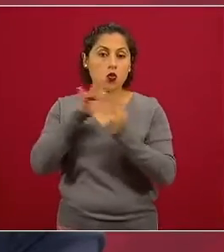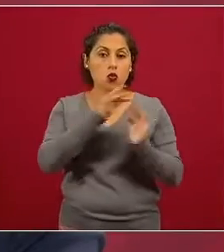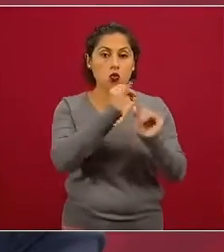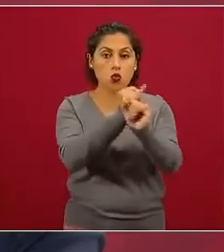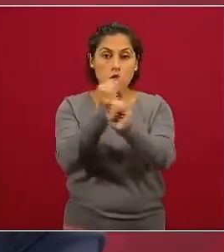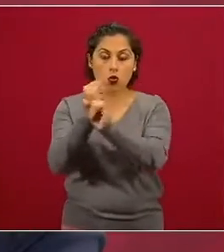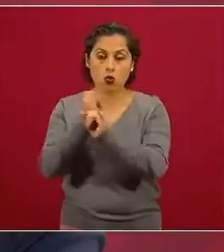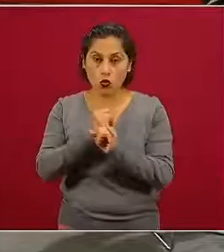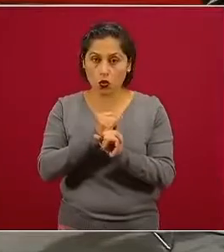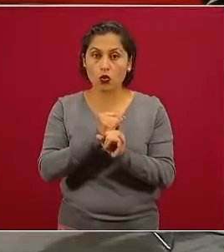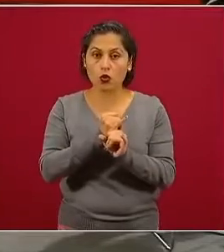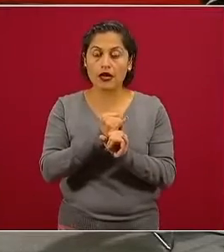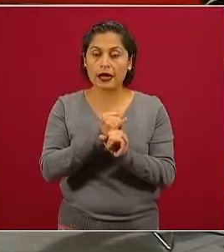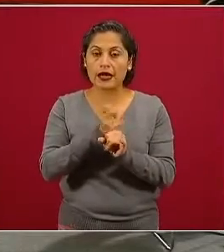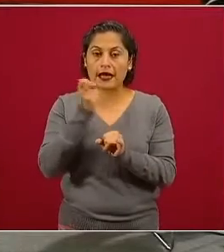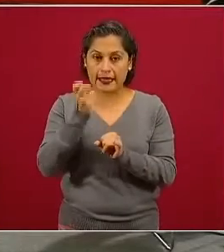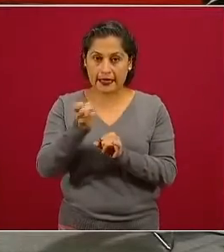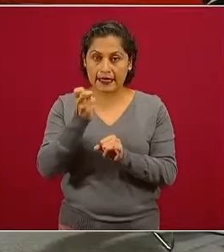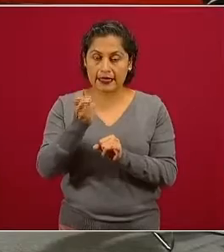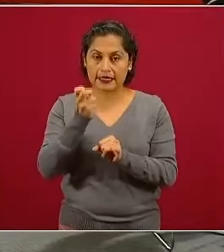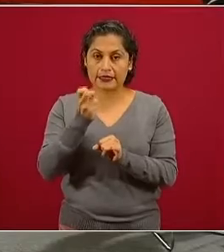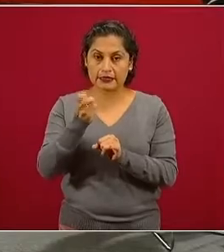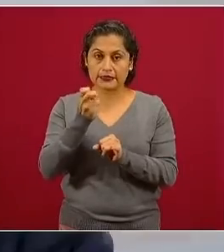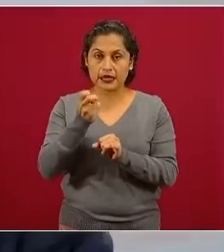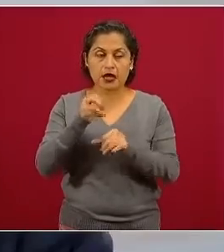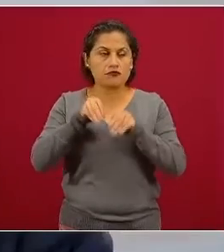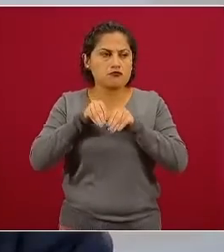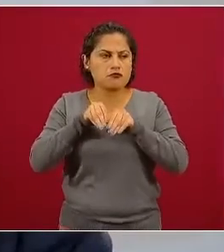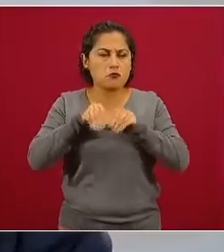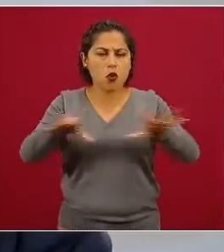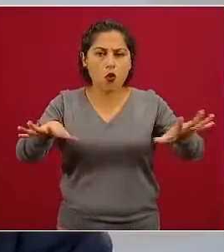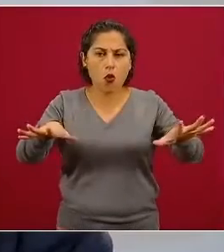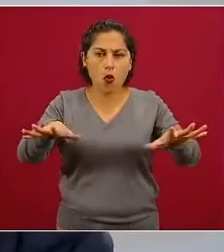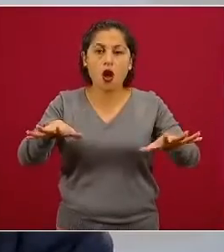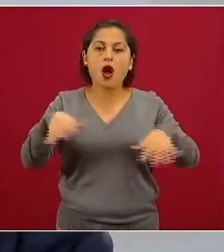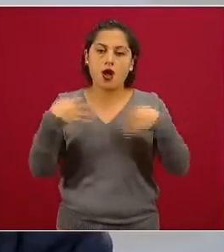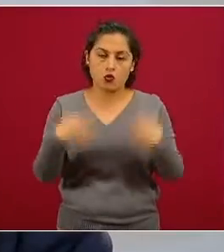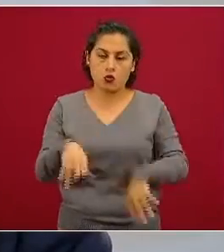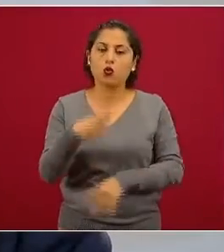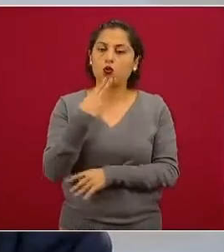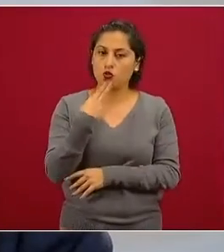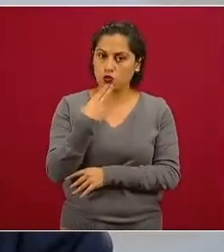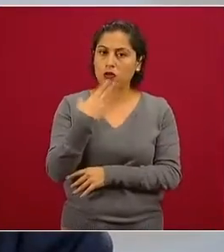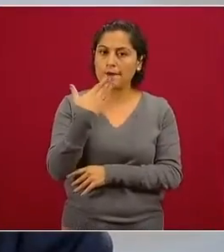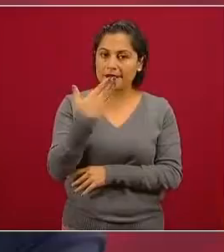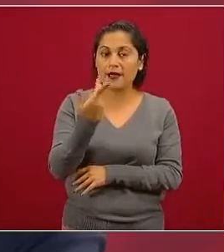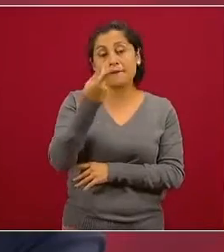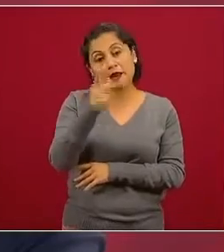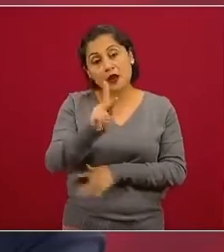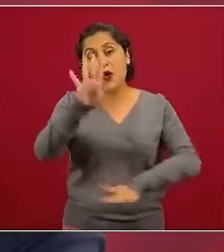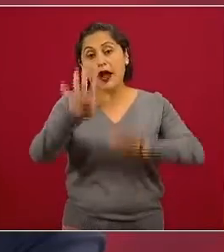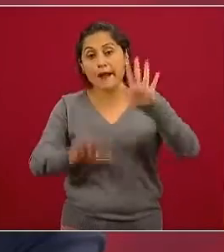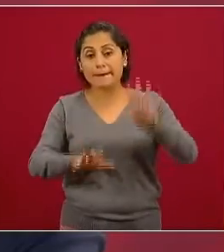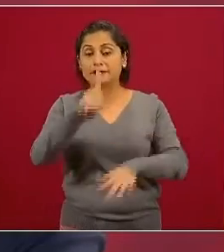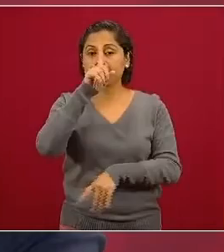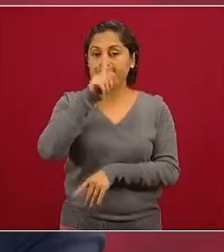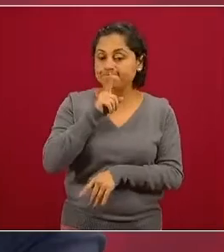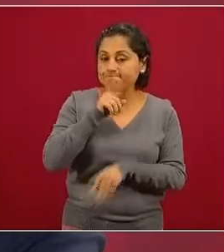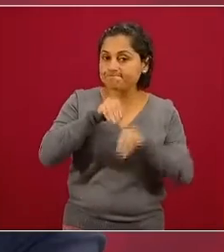La cuestión es que, bueno, ya pasamos a la segunda parte de su pregunta, que es muy,